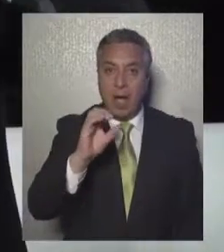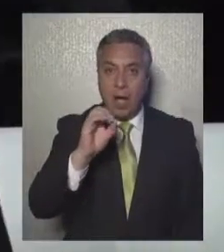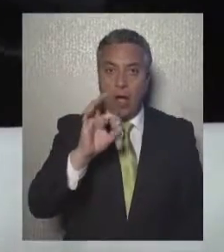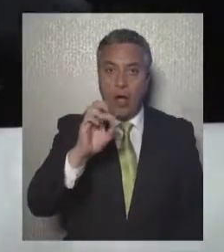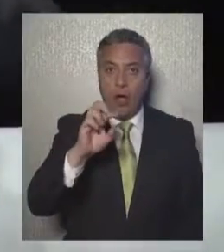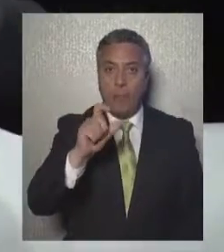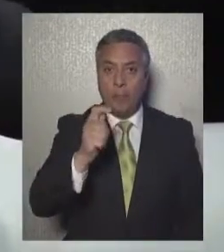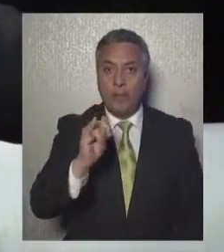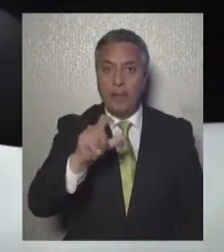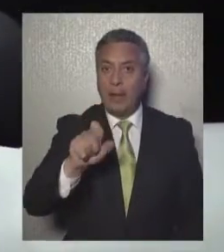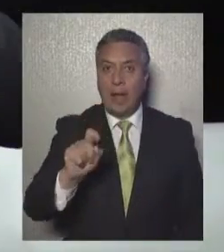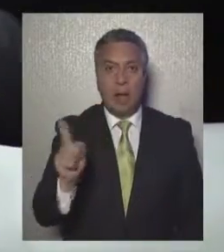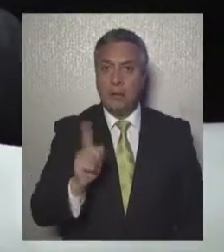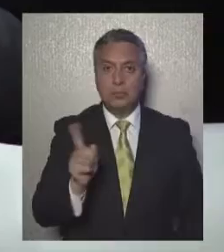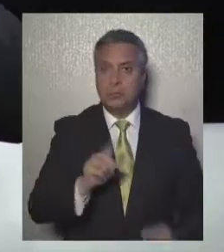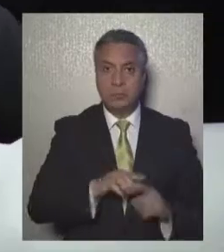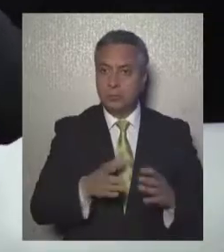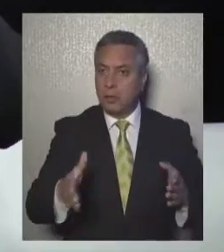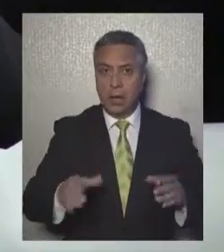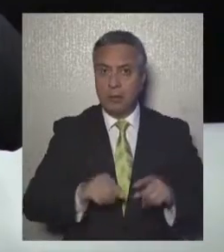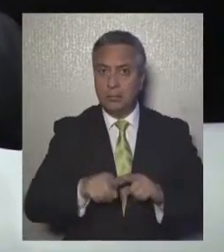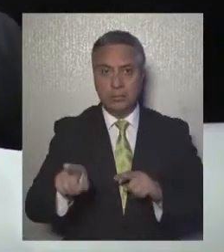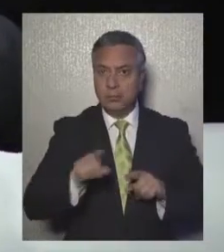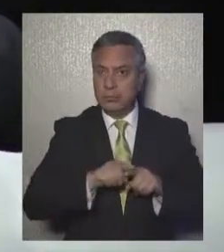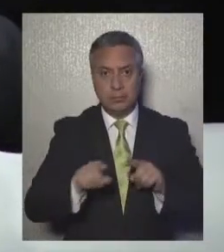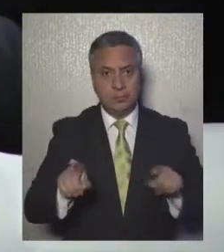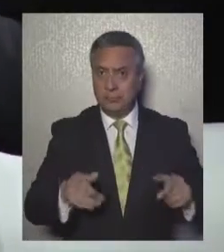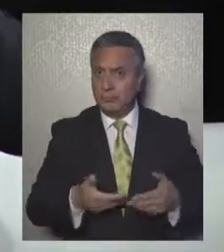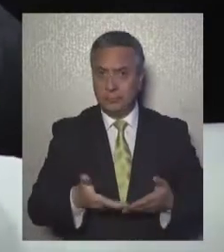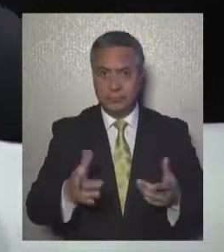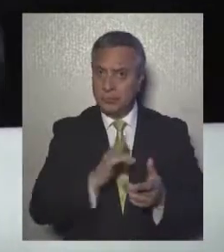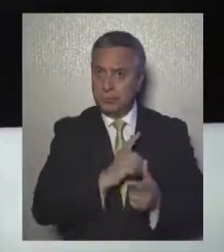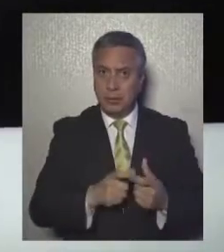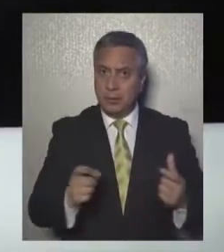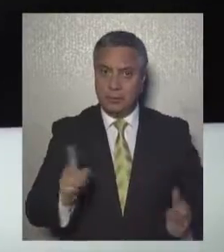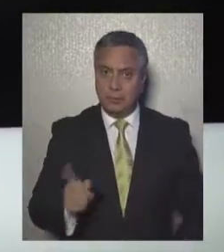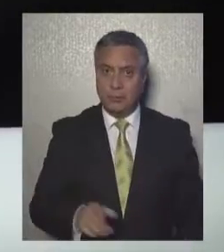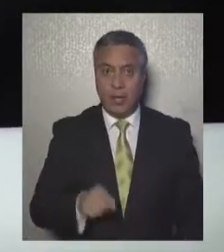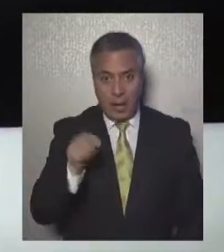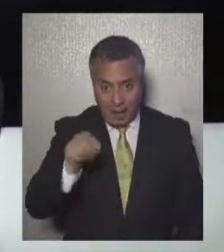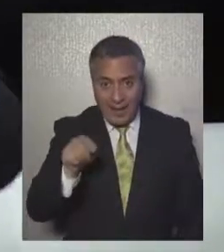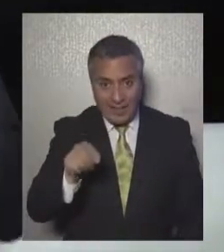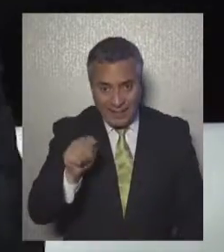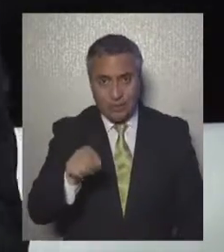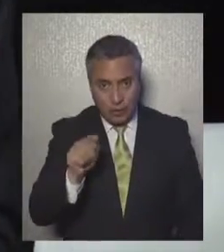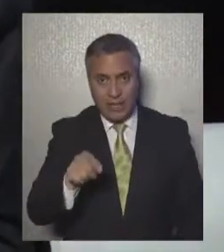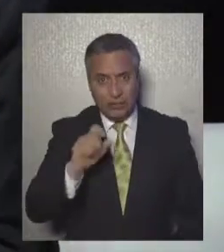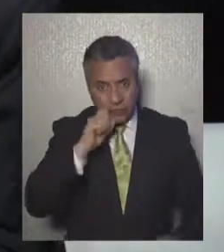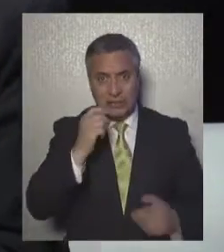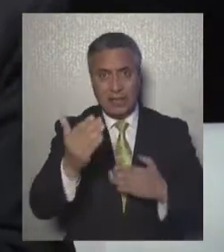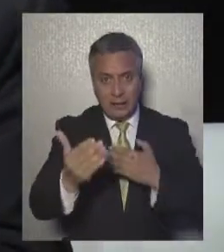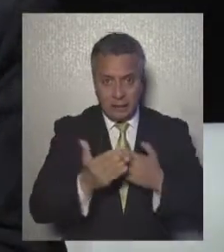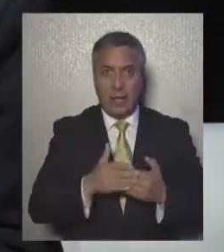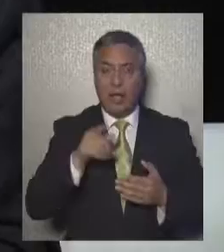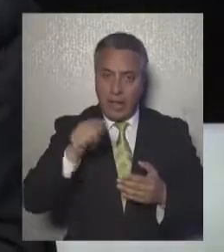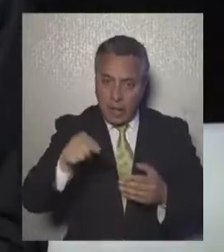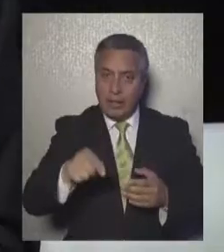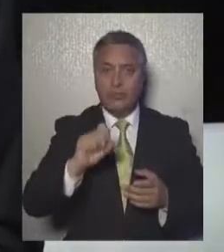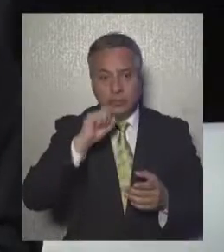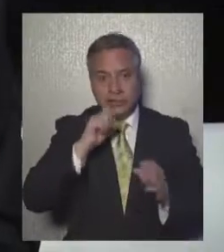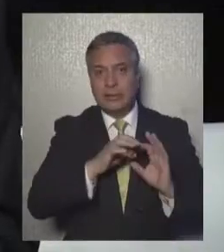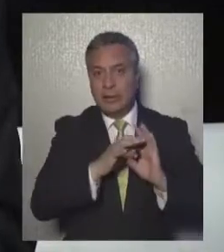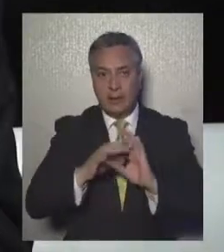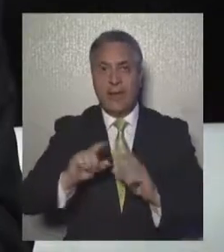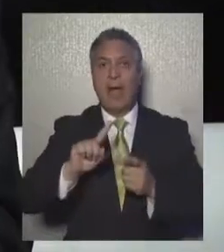a primer nivel en el tema de concesiones de infraestructura? Eso es lo que viene. Eso significa un cambio del modelo con